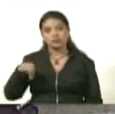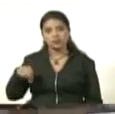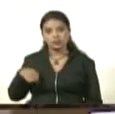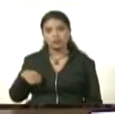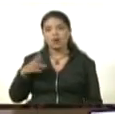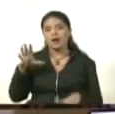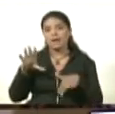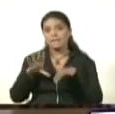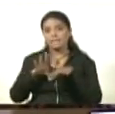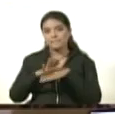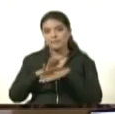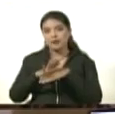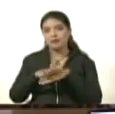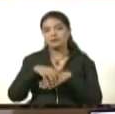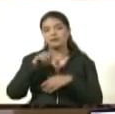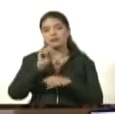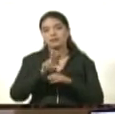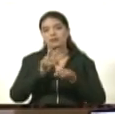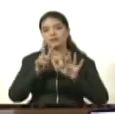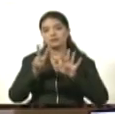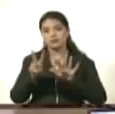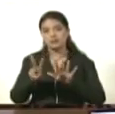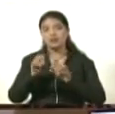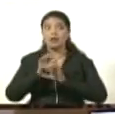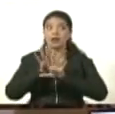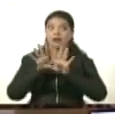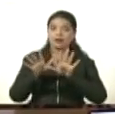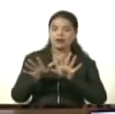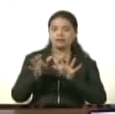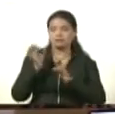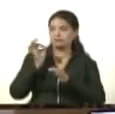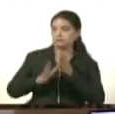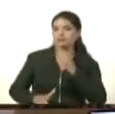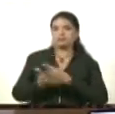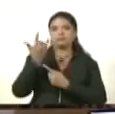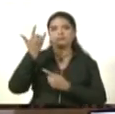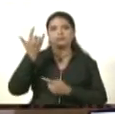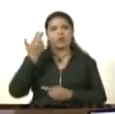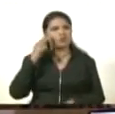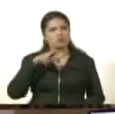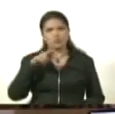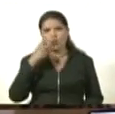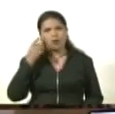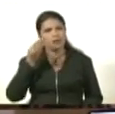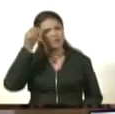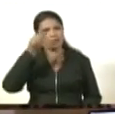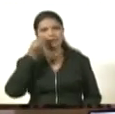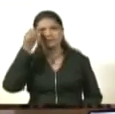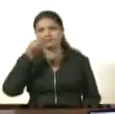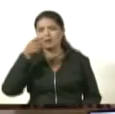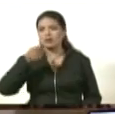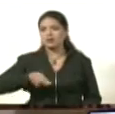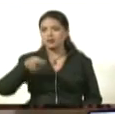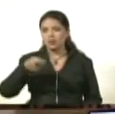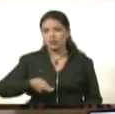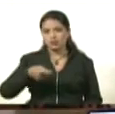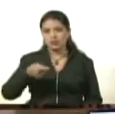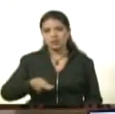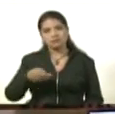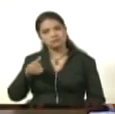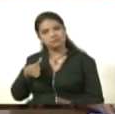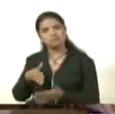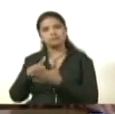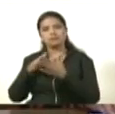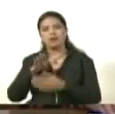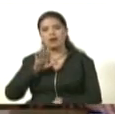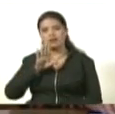el martes 27. Y por supuesto nos agarró desprevenido, porque nunca pensamos que el Tribunal Supremo de Justicia iba a ser